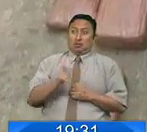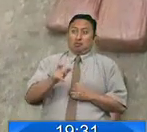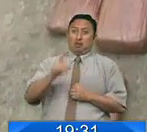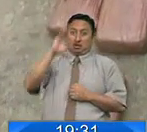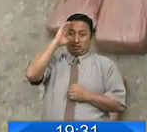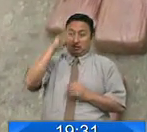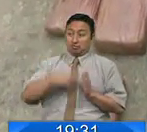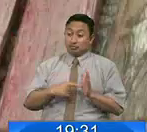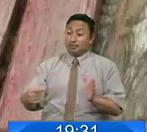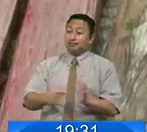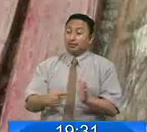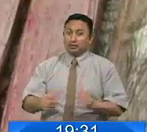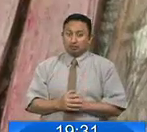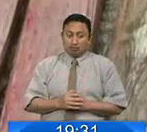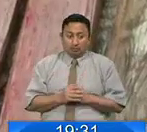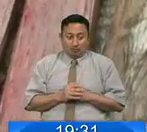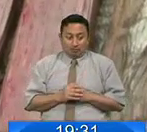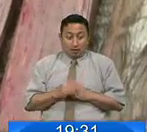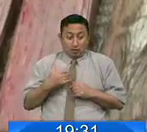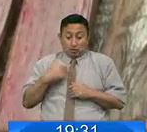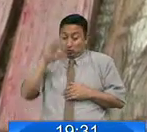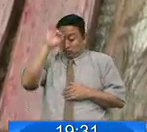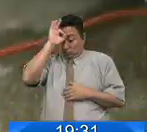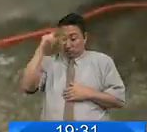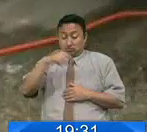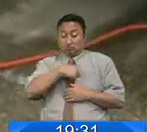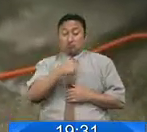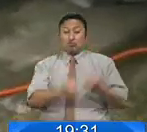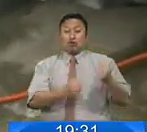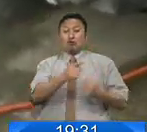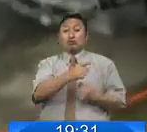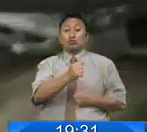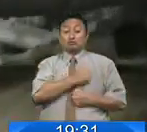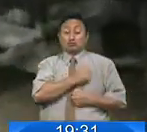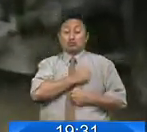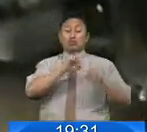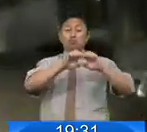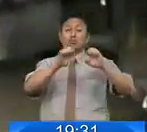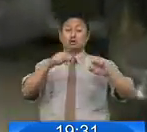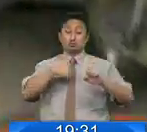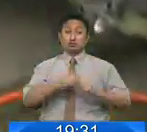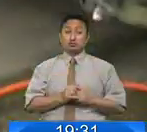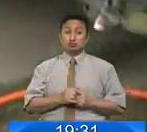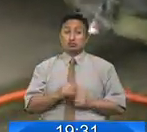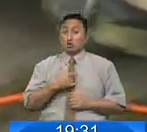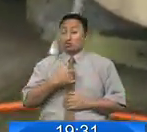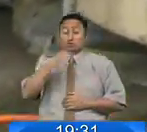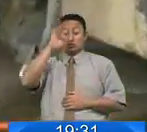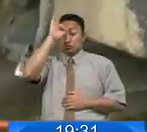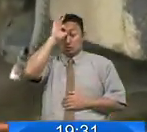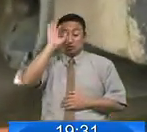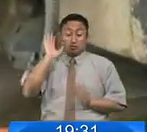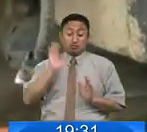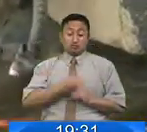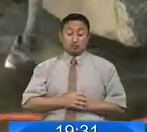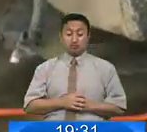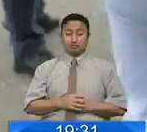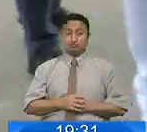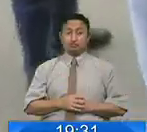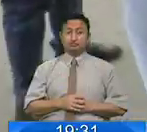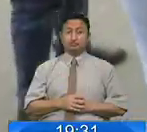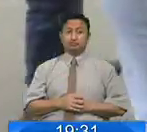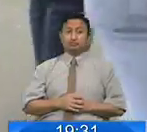les mostraban la droga ya que aducía que el vehículo pertenecía a la empresa para la cual trabajan e ignoraban lo que tenía camuflado